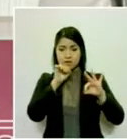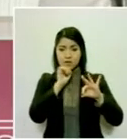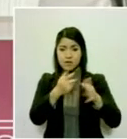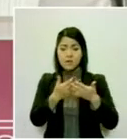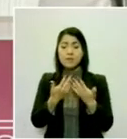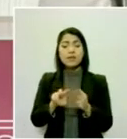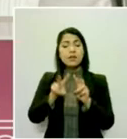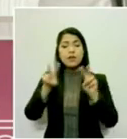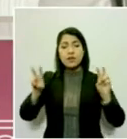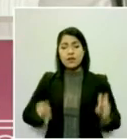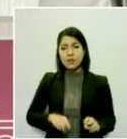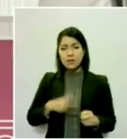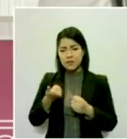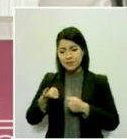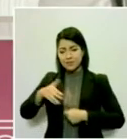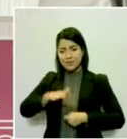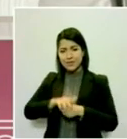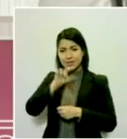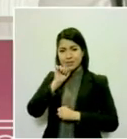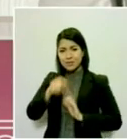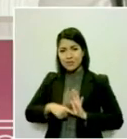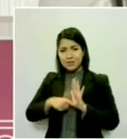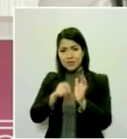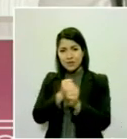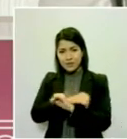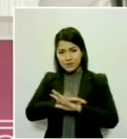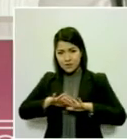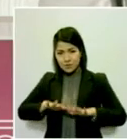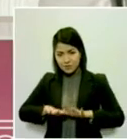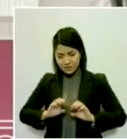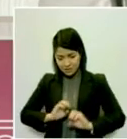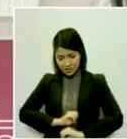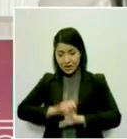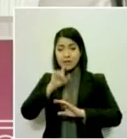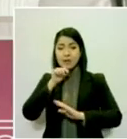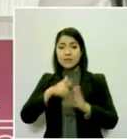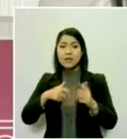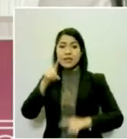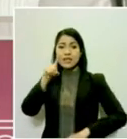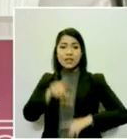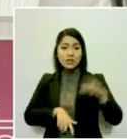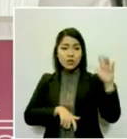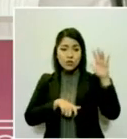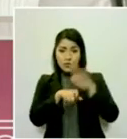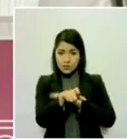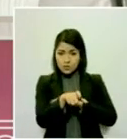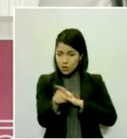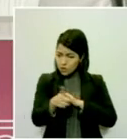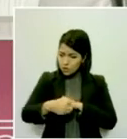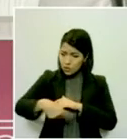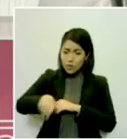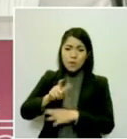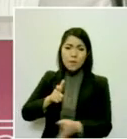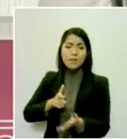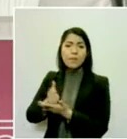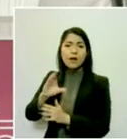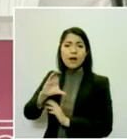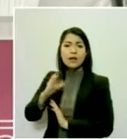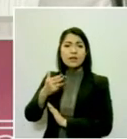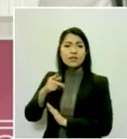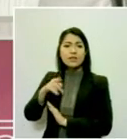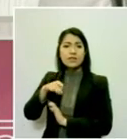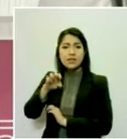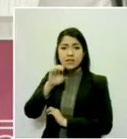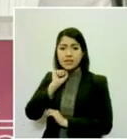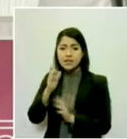simplificación administrativa y de la transparencia y combate a la corrupción, el hecho de que nosotros paguemos en cheque, con